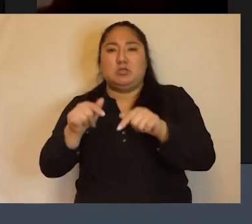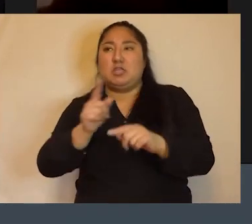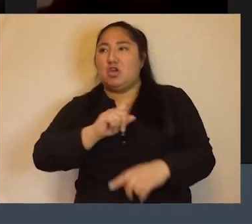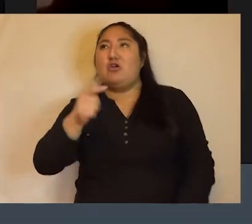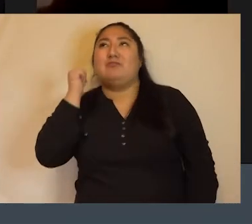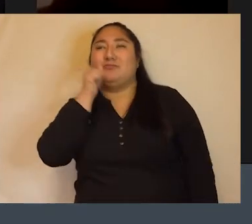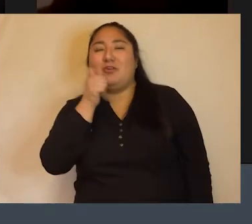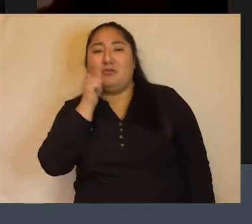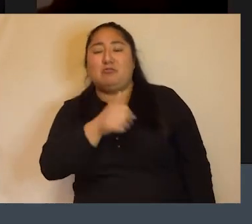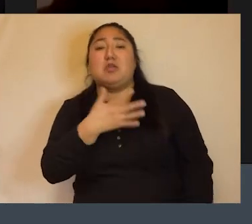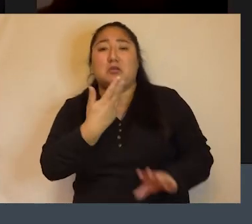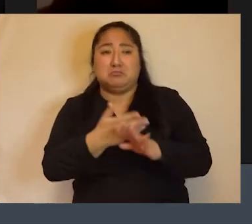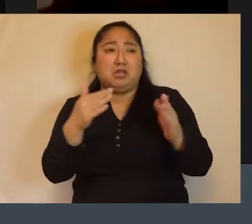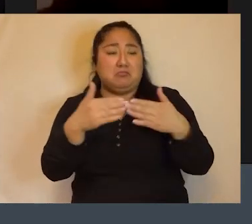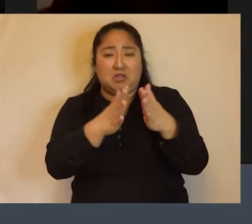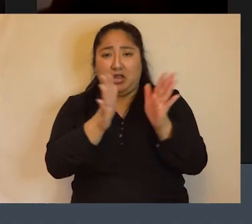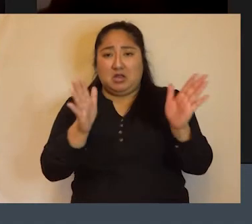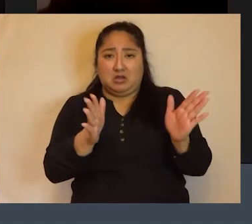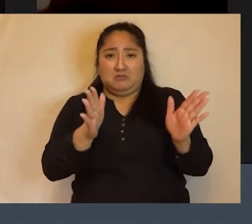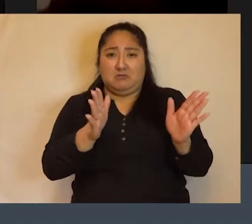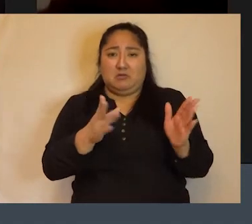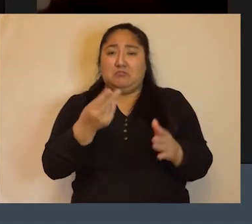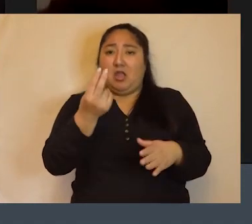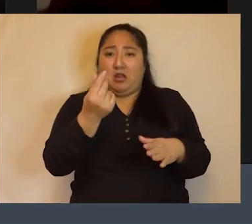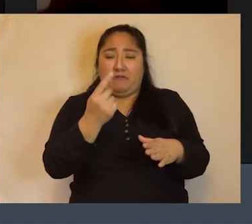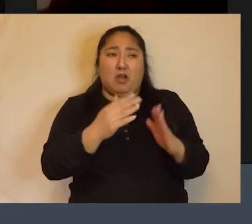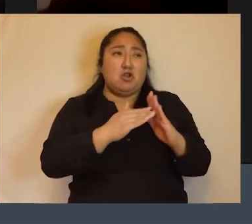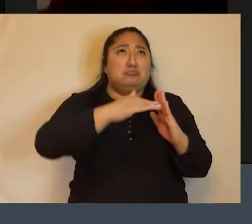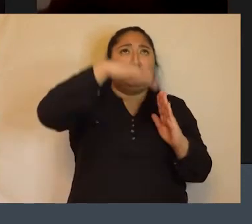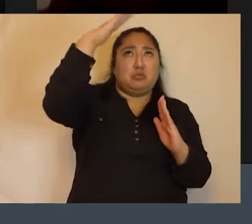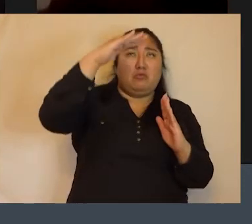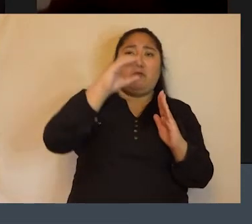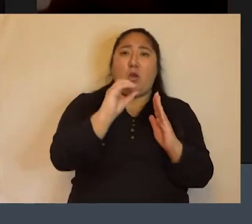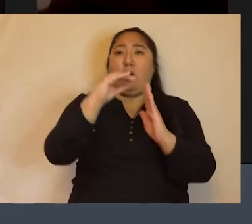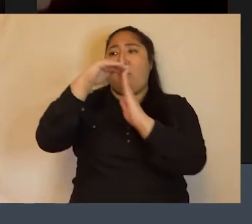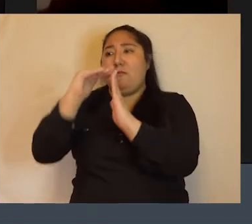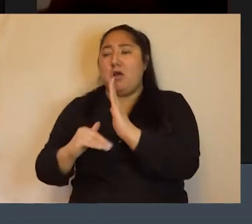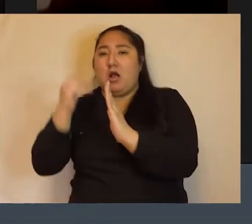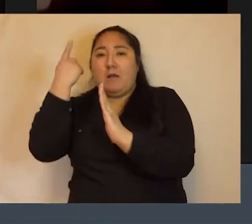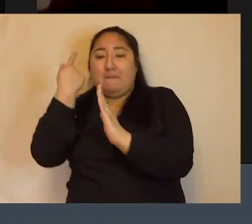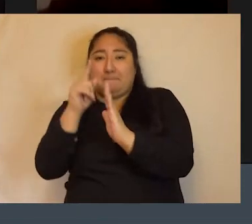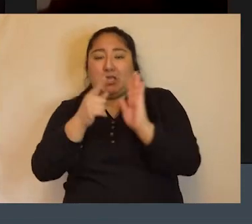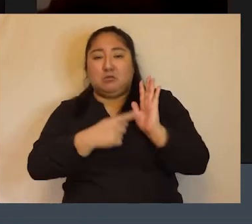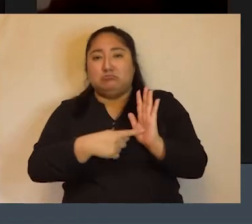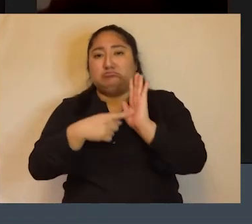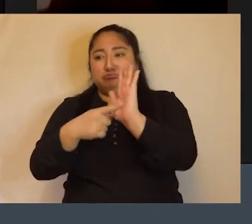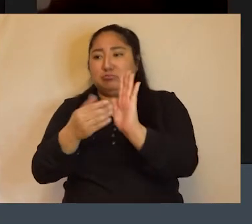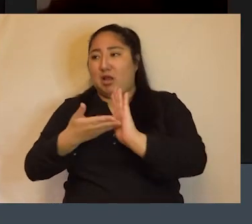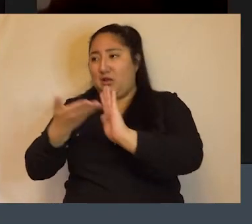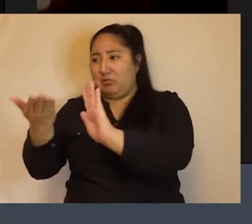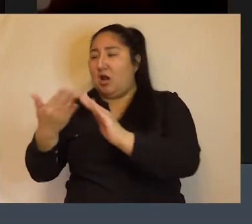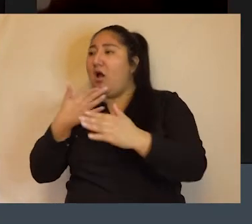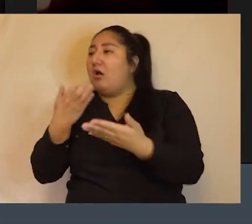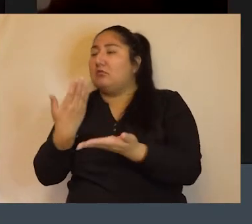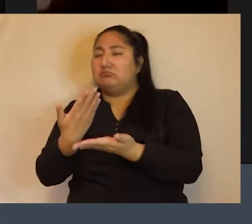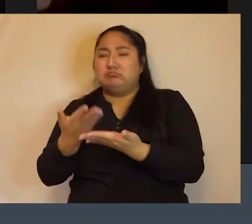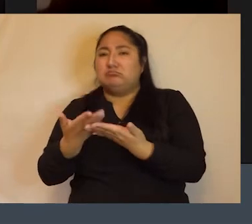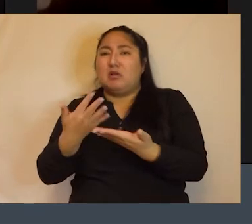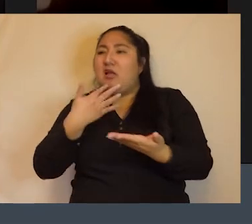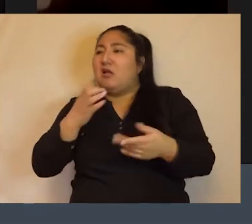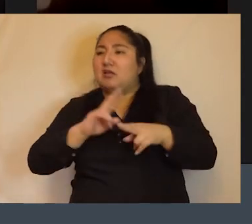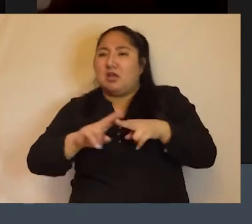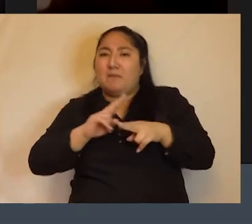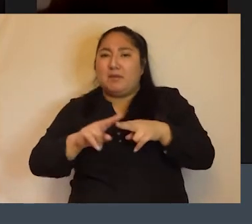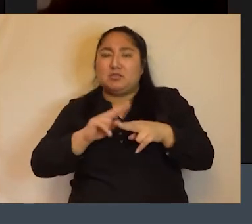es diario. Obviamente está disponible. El valor de la cuota tiene que estar ahí y sube y baja. Pero los reportes que nos entregan en términos de qué pasó con